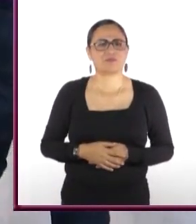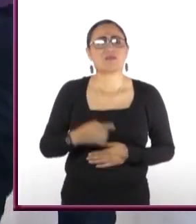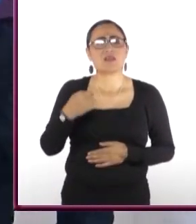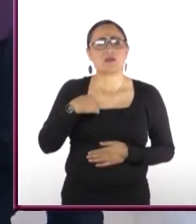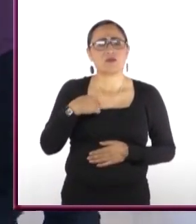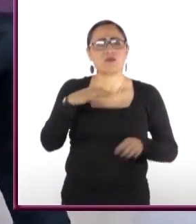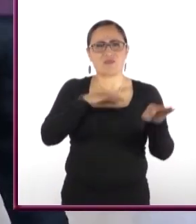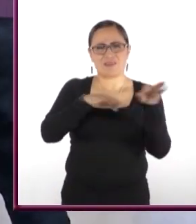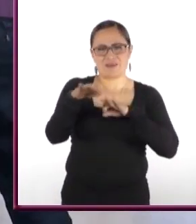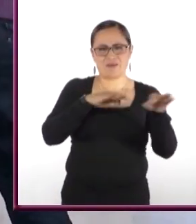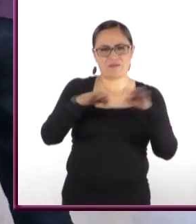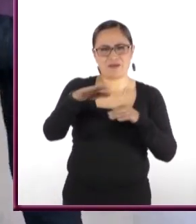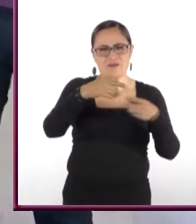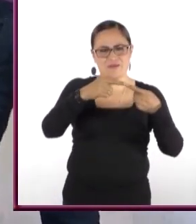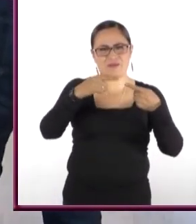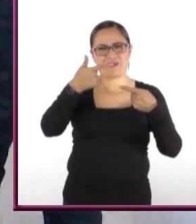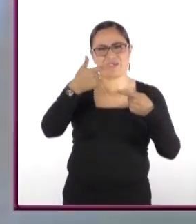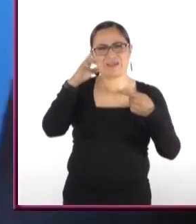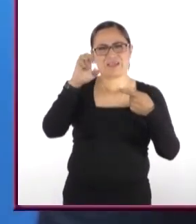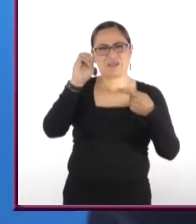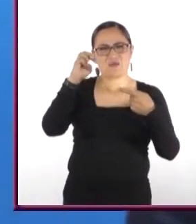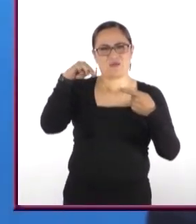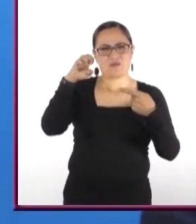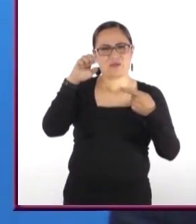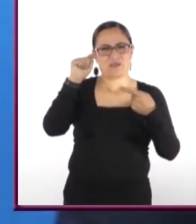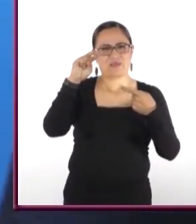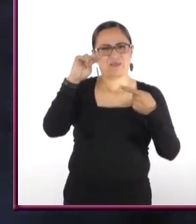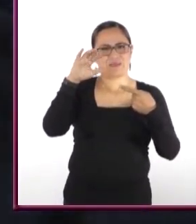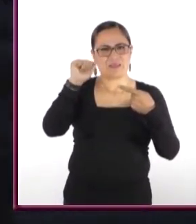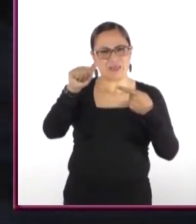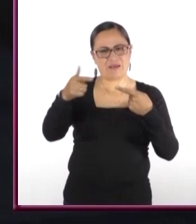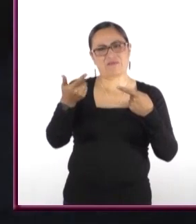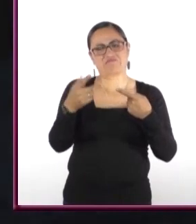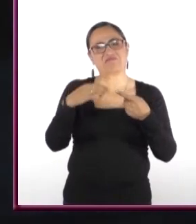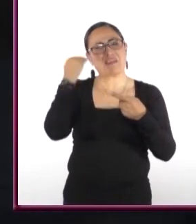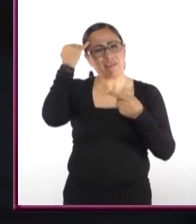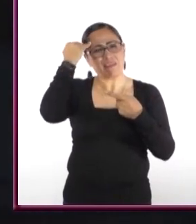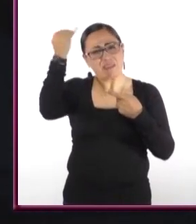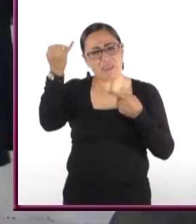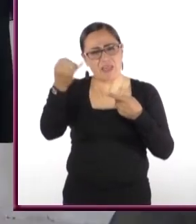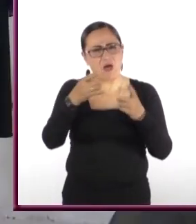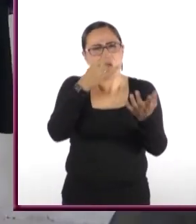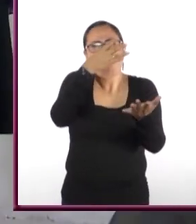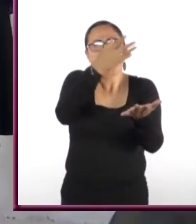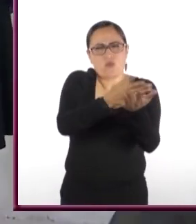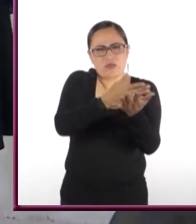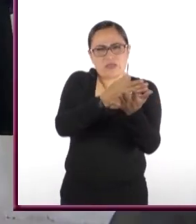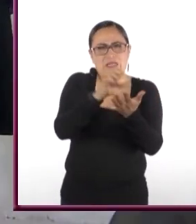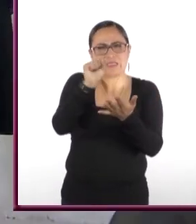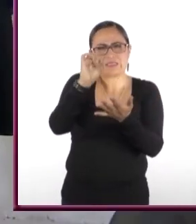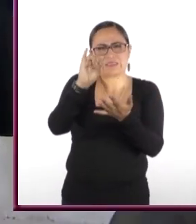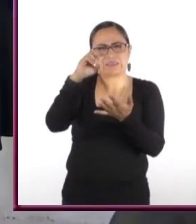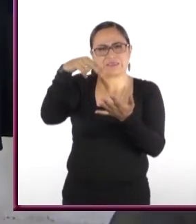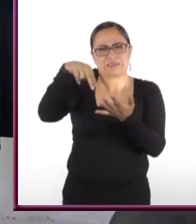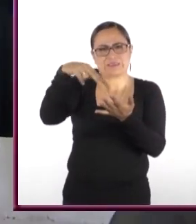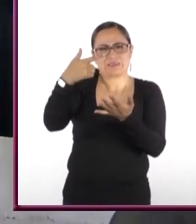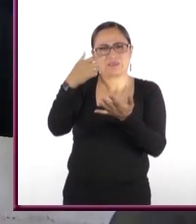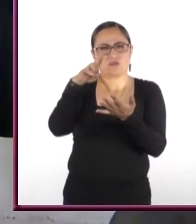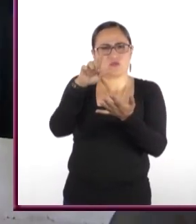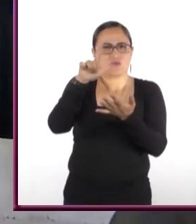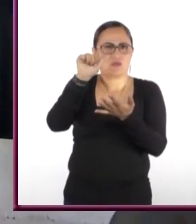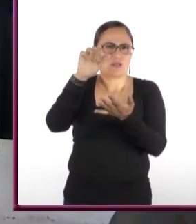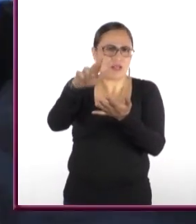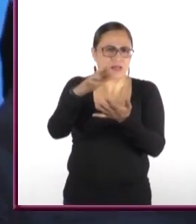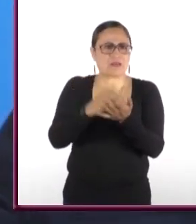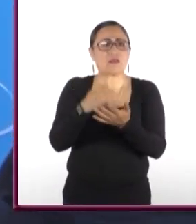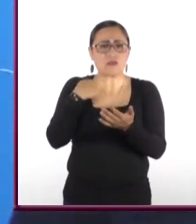Yo trabajo en geometría, en particular en teoría de singularidades. Explicar exactamente en qué estoy